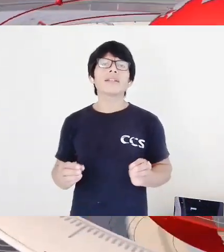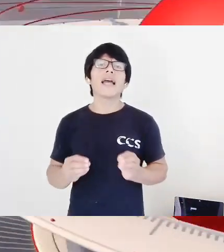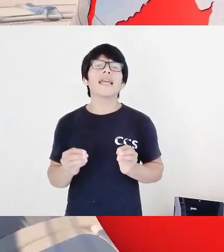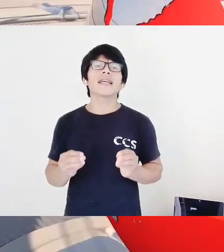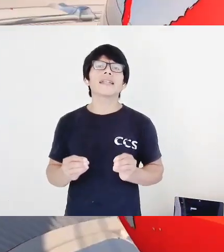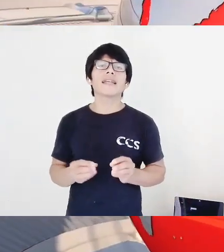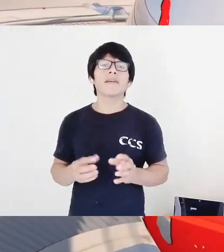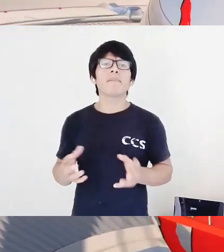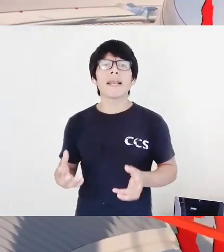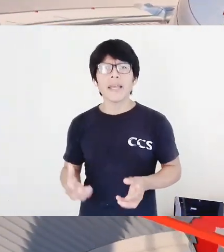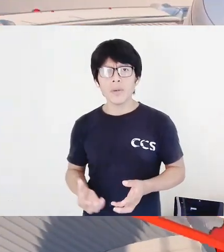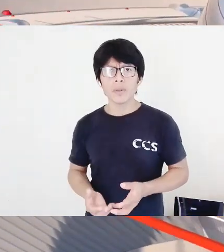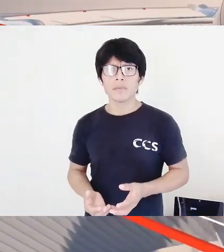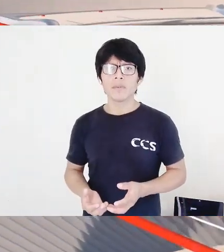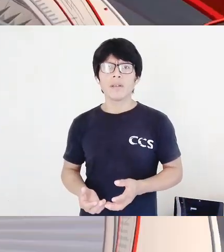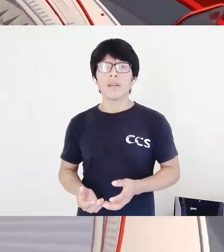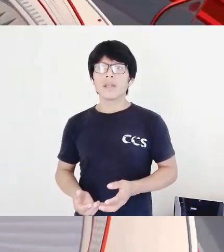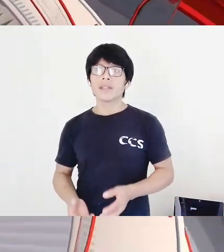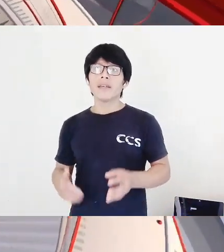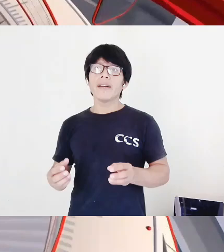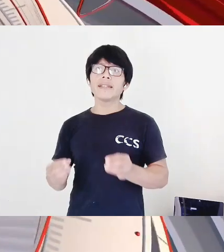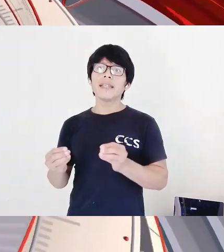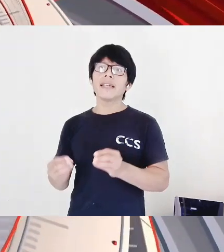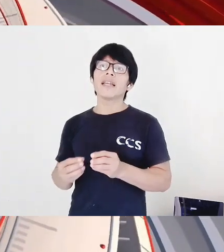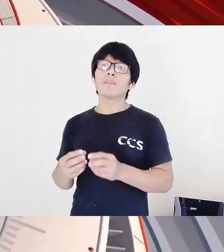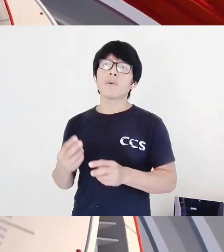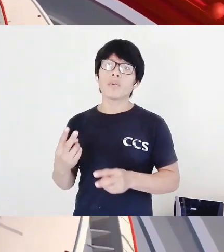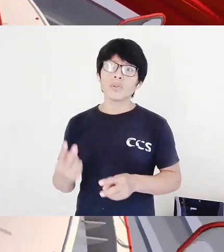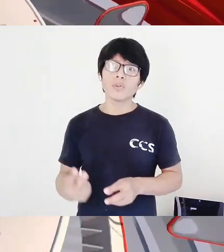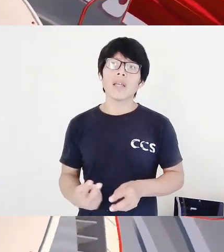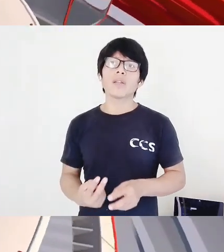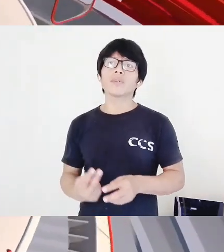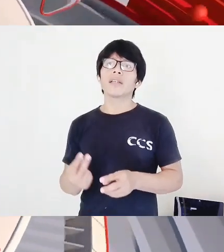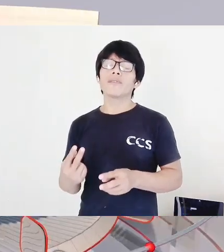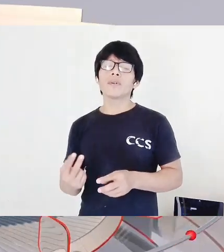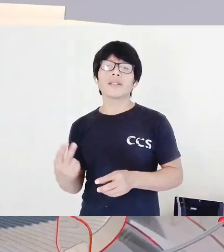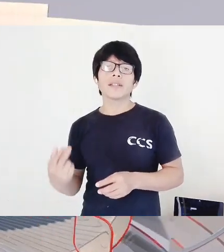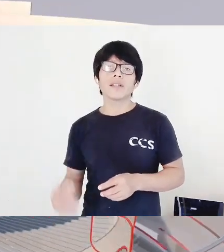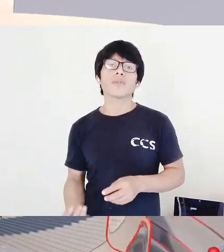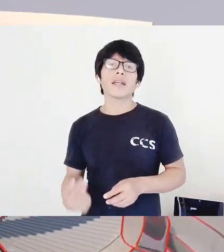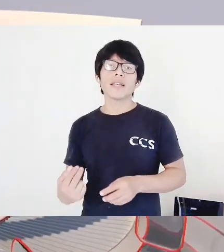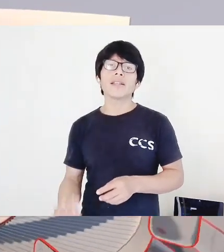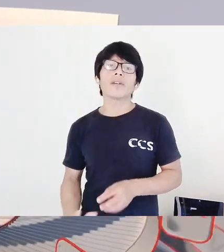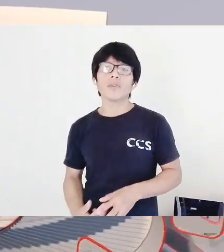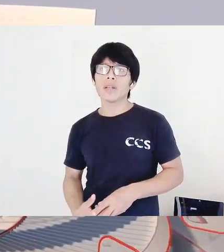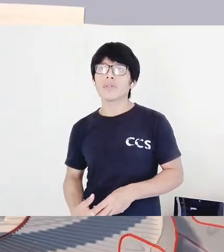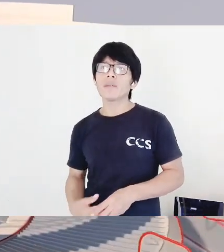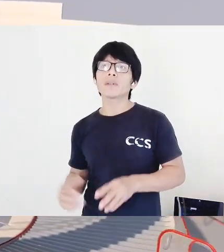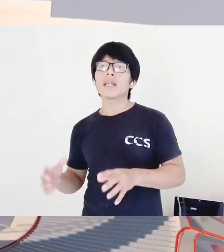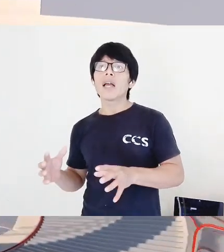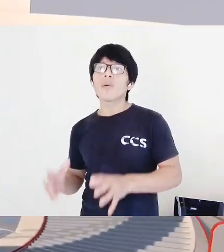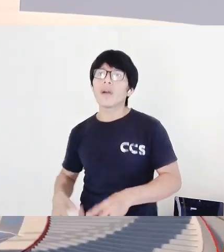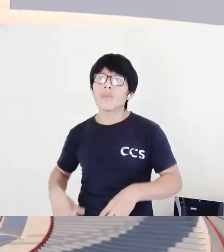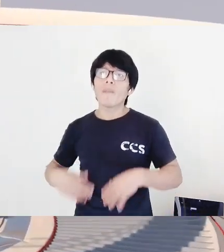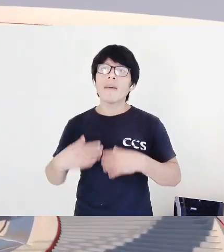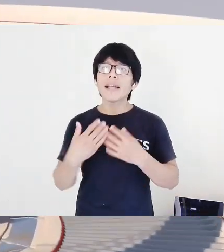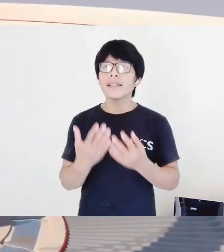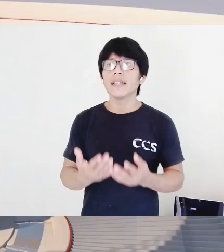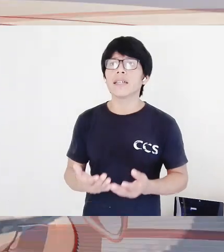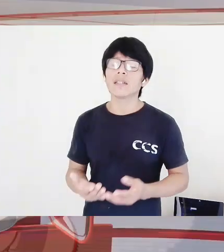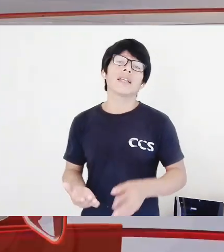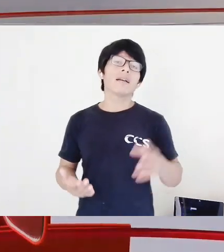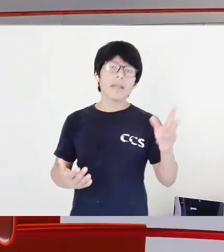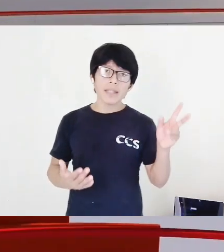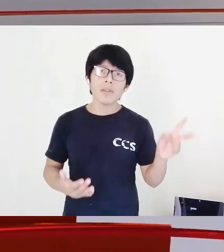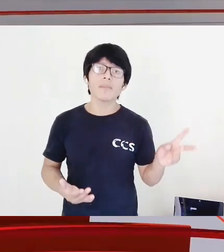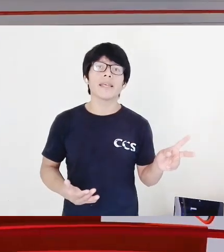Pero señores, hay que ser parejo. Si te vas a indignar por dos ciudadanos que fueron asesinados aquí en territorio nacional, pues cuando